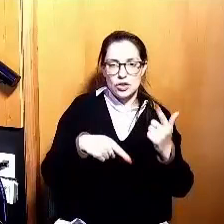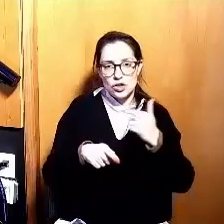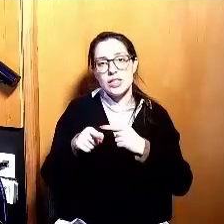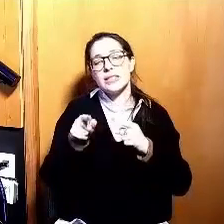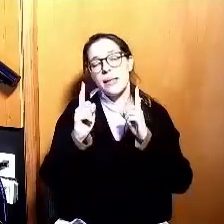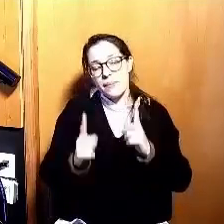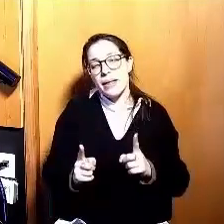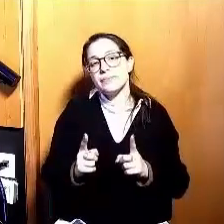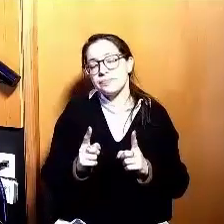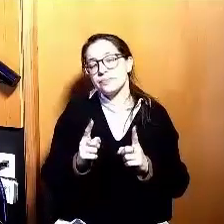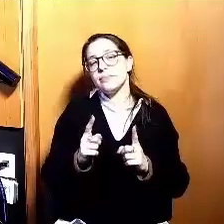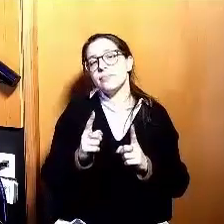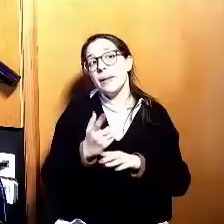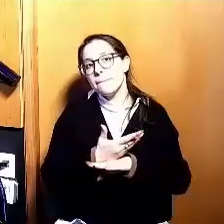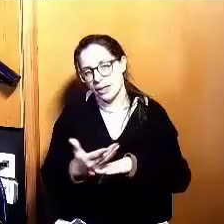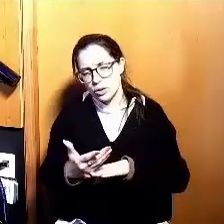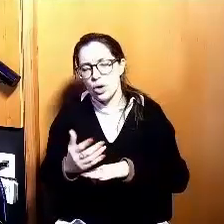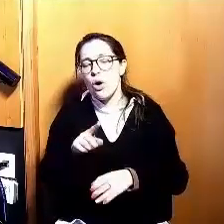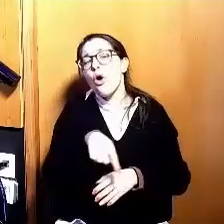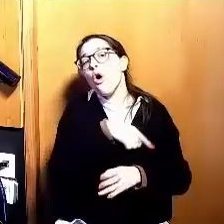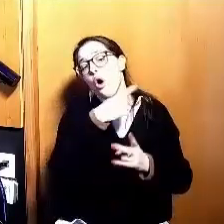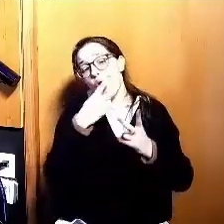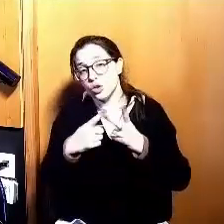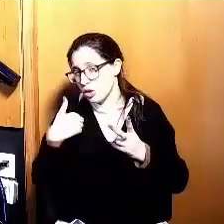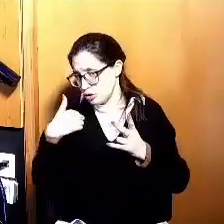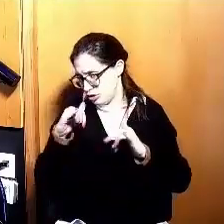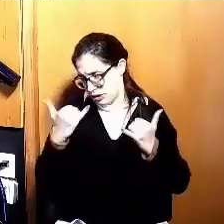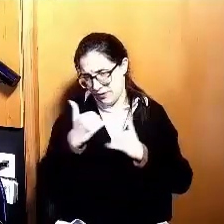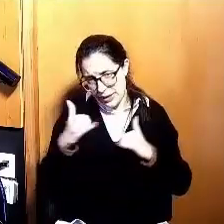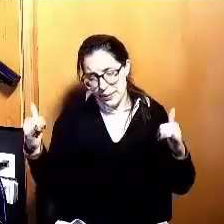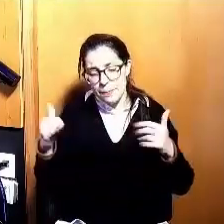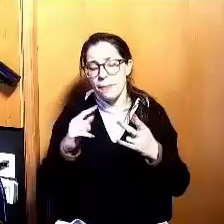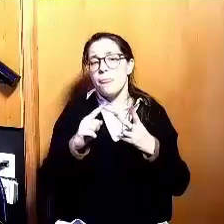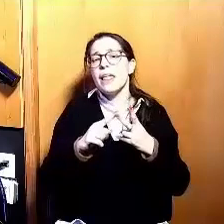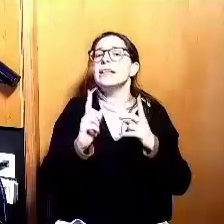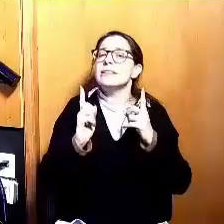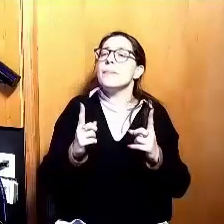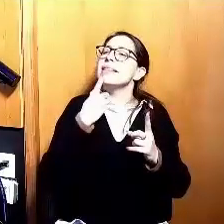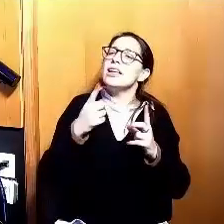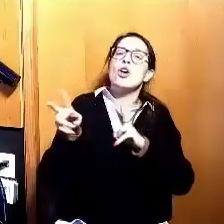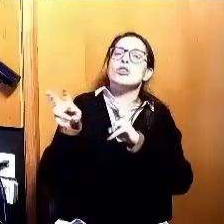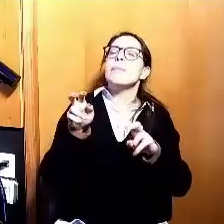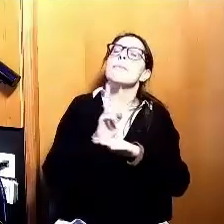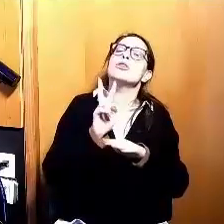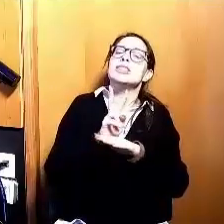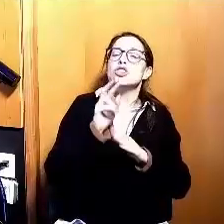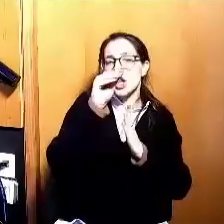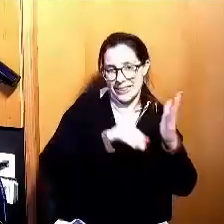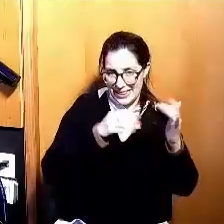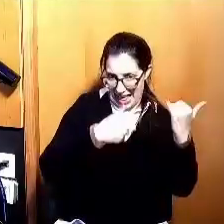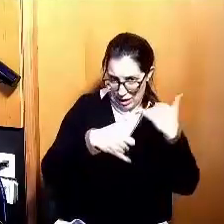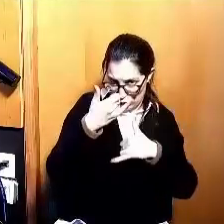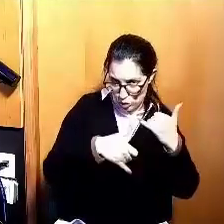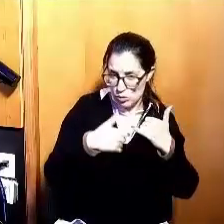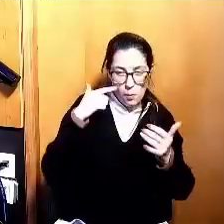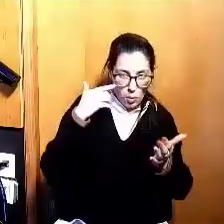impacto, ¿no? Y lo otro, y con esto termino, es, se mencionó la agenda de protección de datos, se mencionó